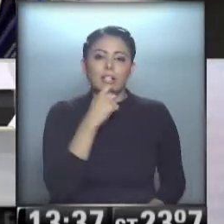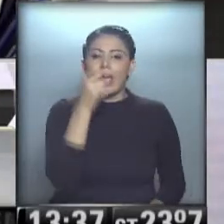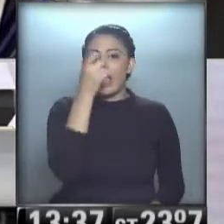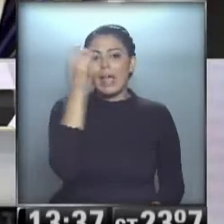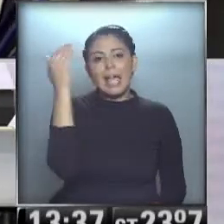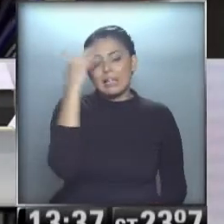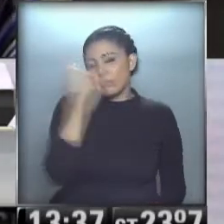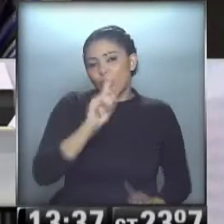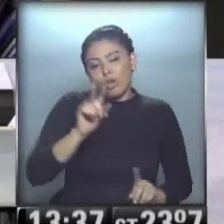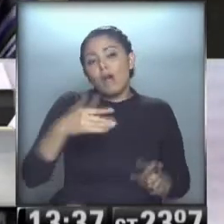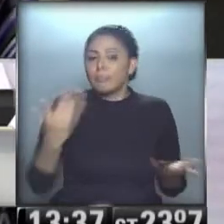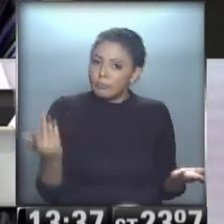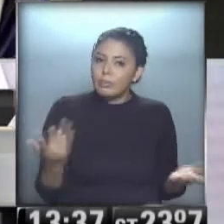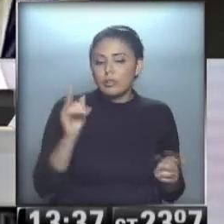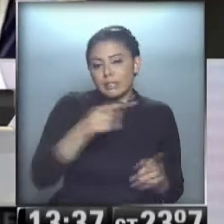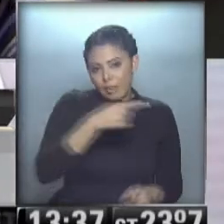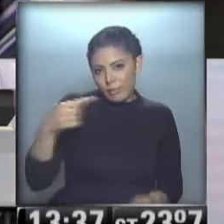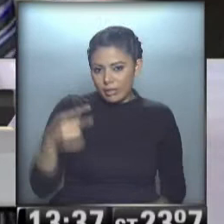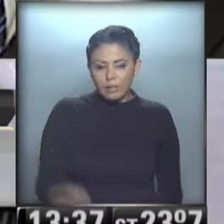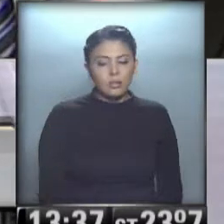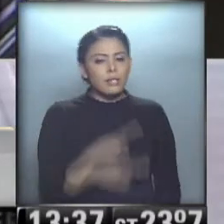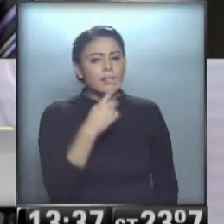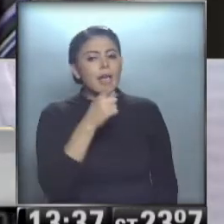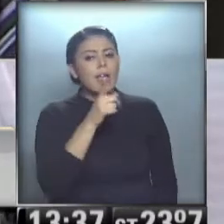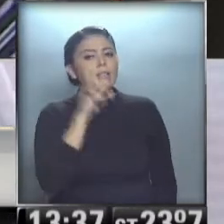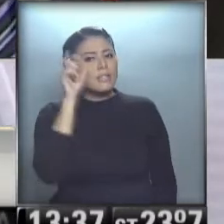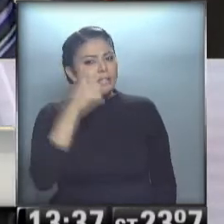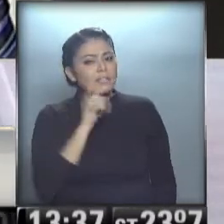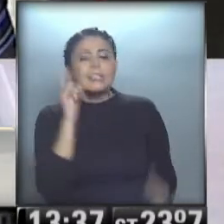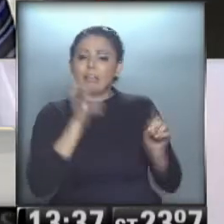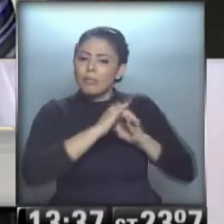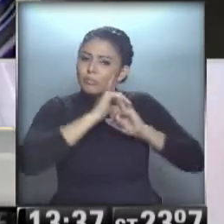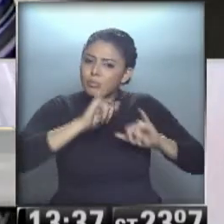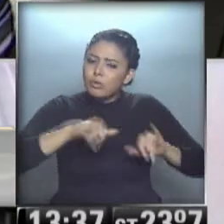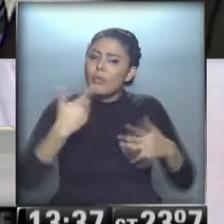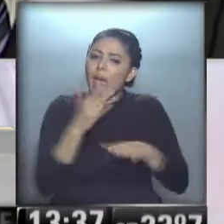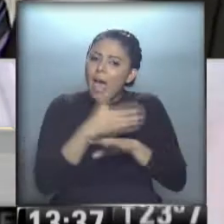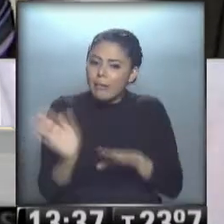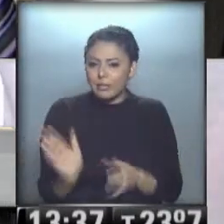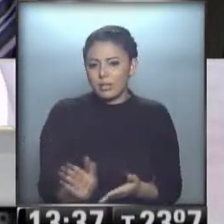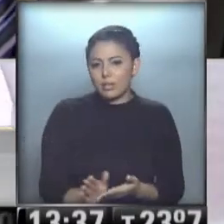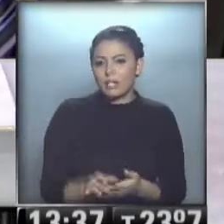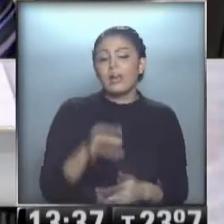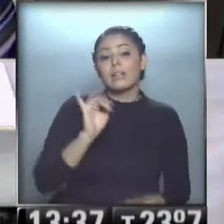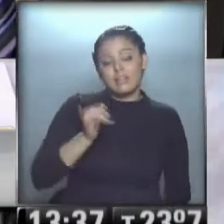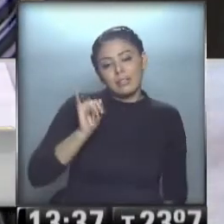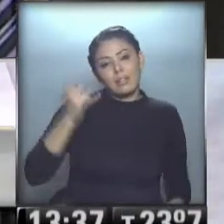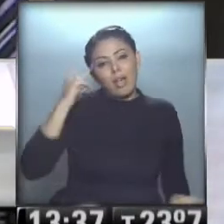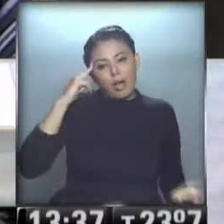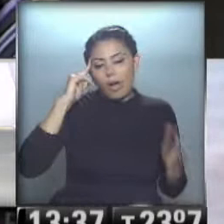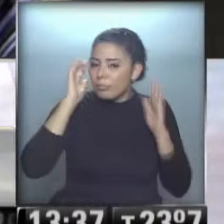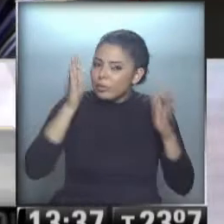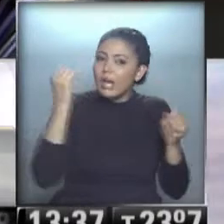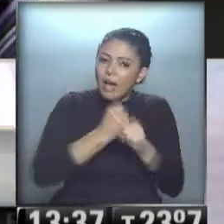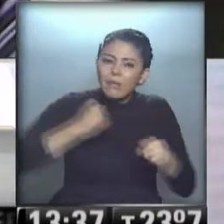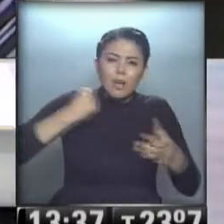minutos pero si en el transcurso de la semana y más allá del test también hacer mucho hincapié en la prevención no si la idea es seguir